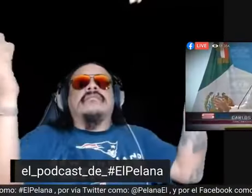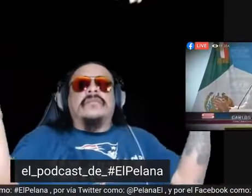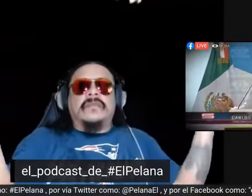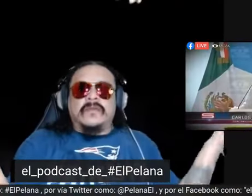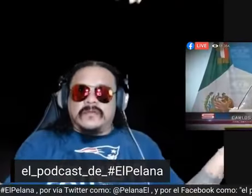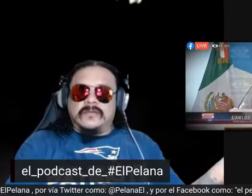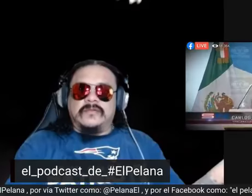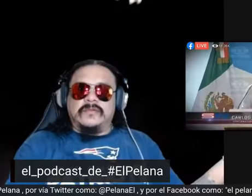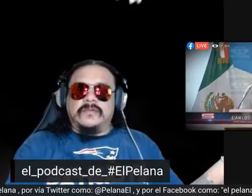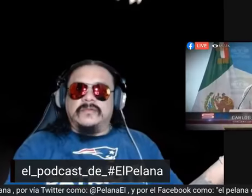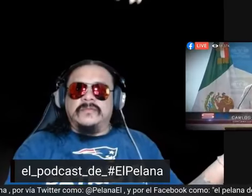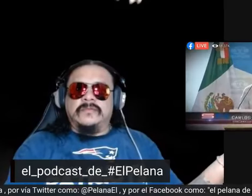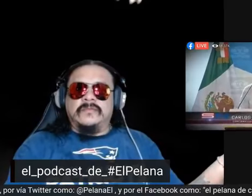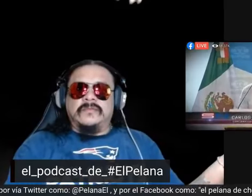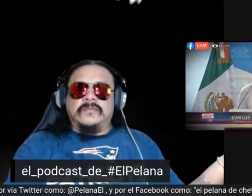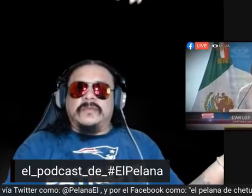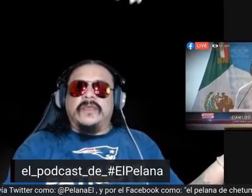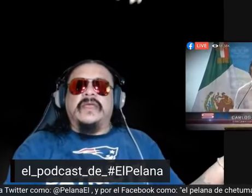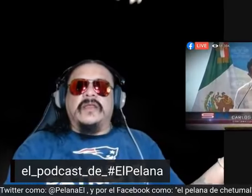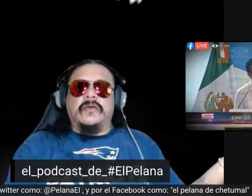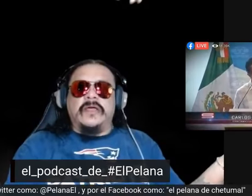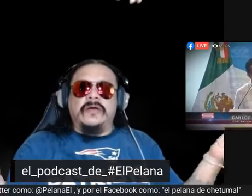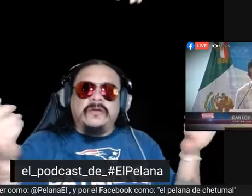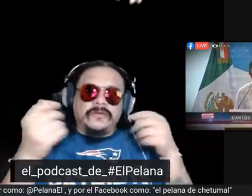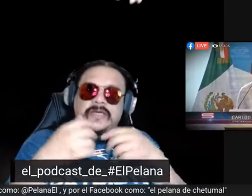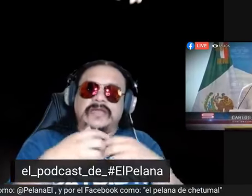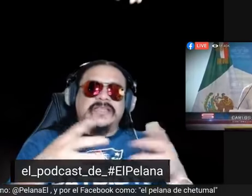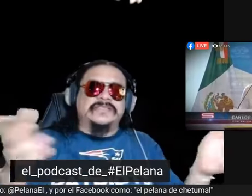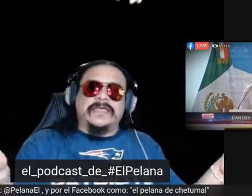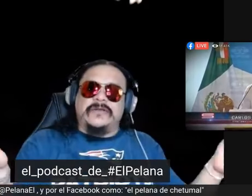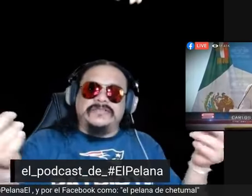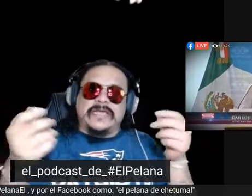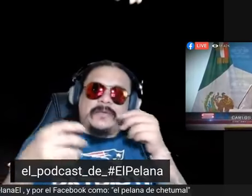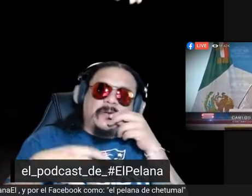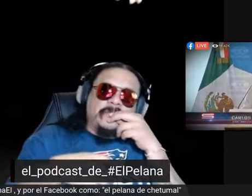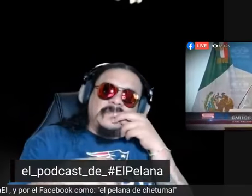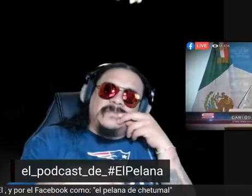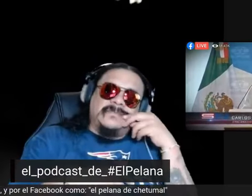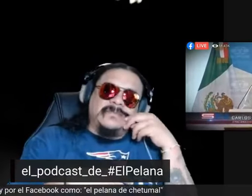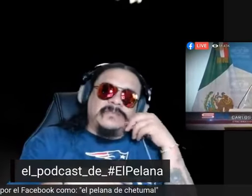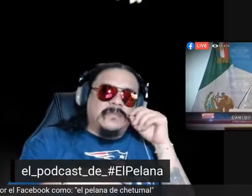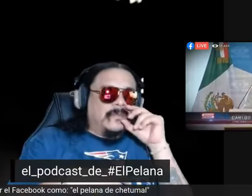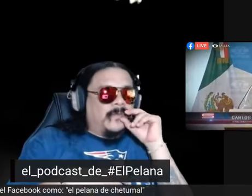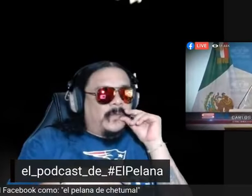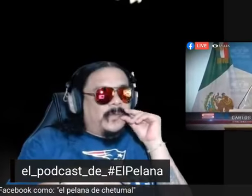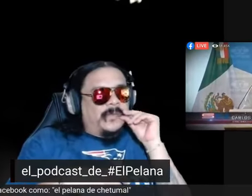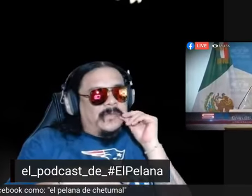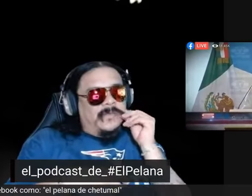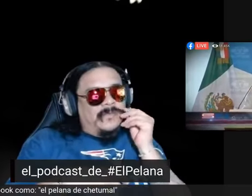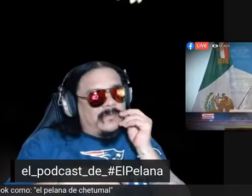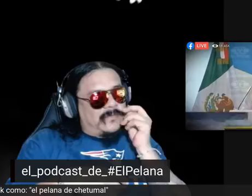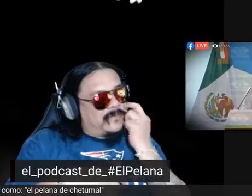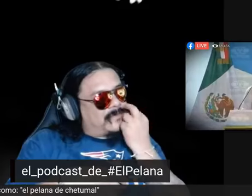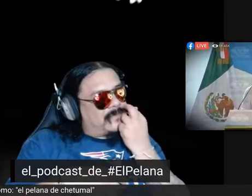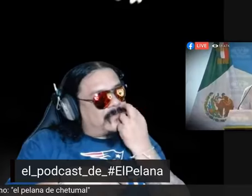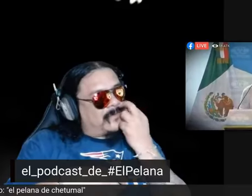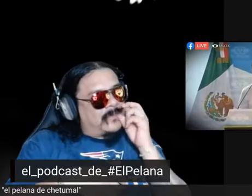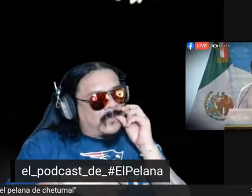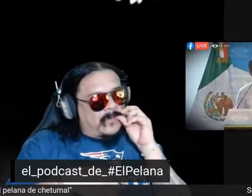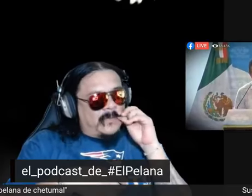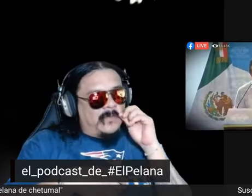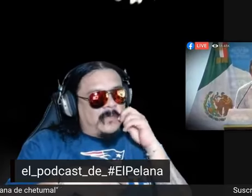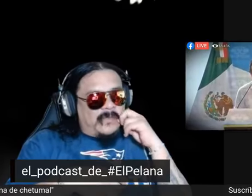Vivíamos el peor de los escenarios. ¿Y luego? ¿Tú qué crees que este que no está cabrón? A la sociedad se